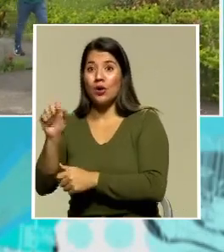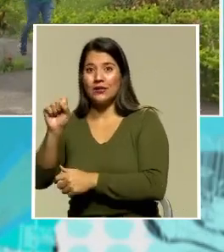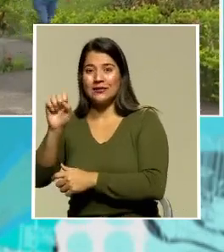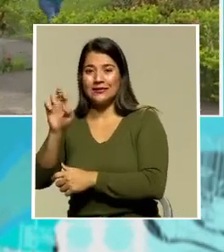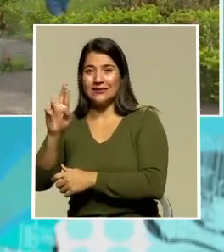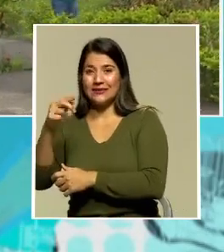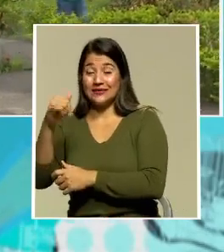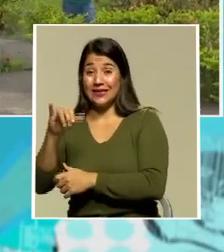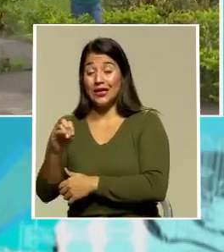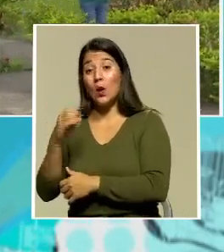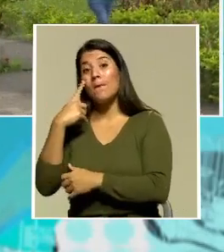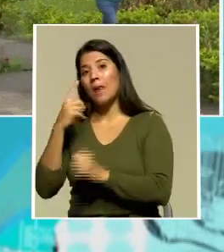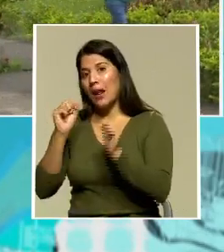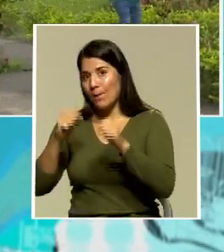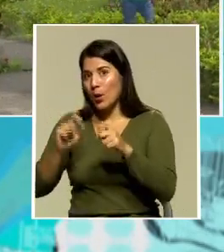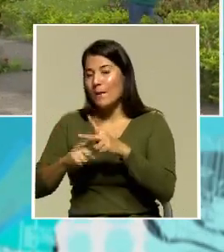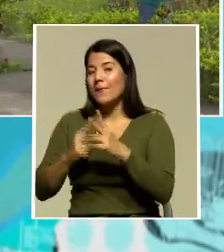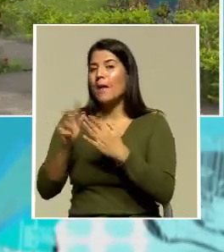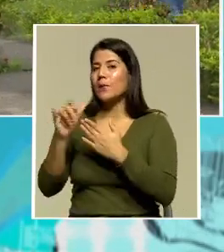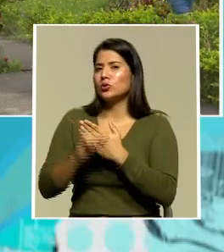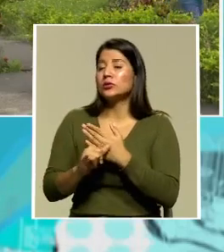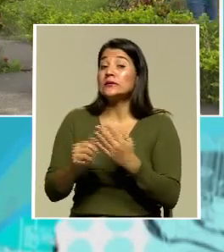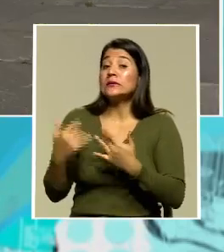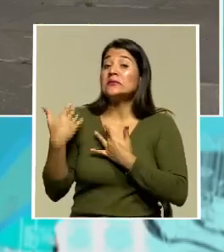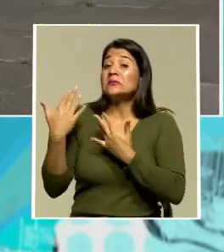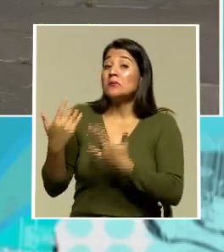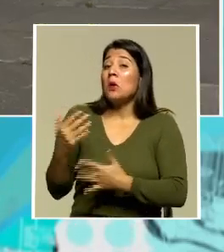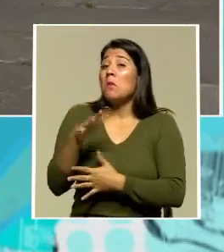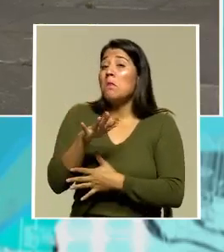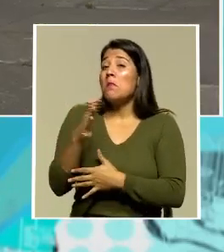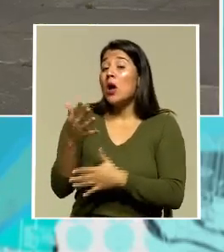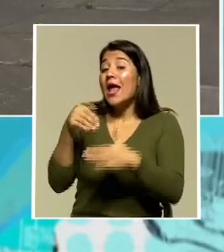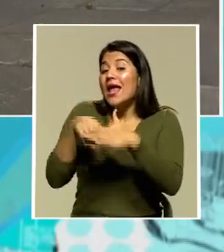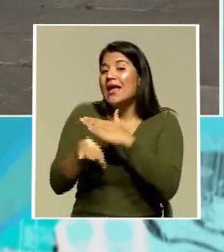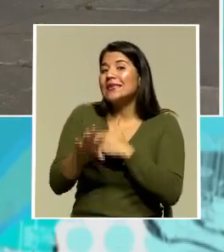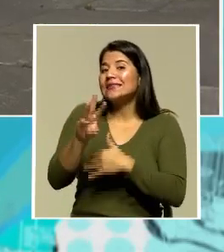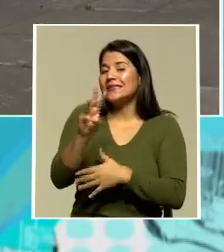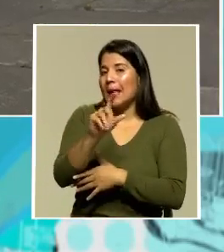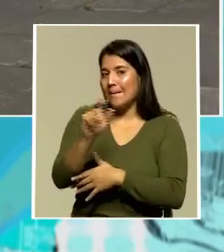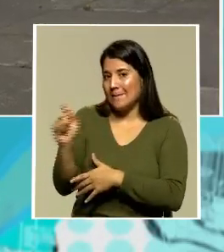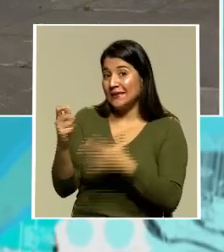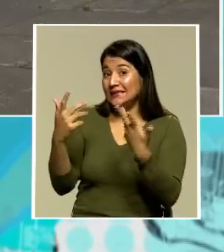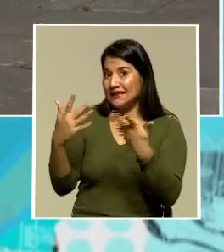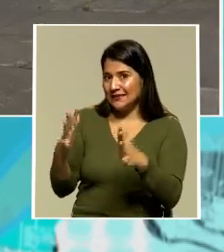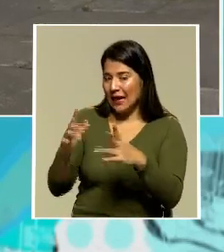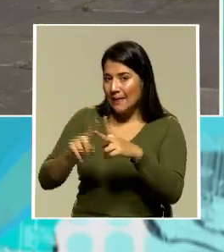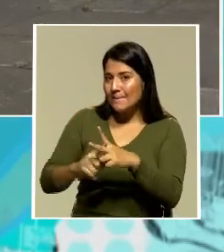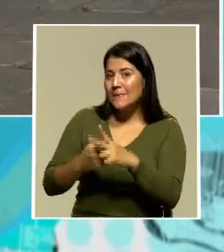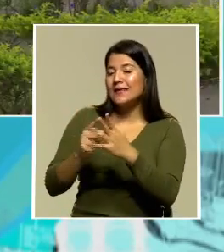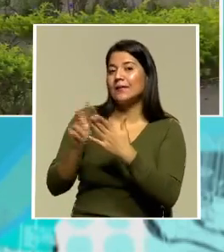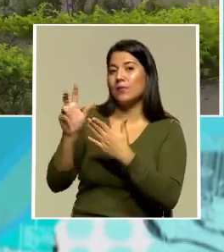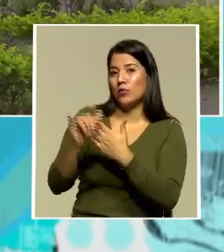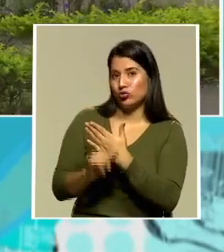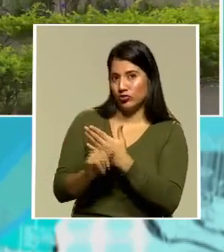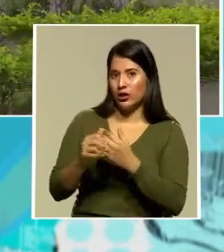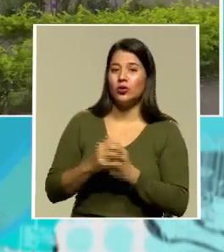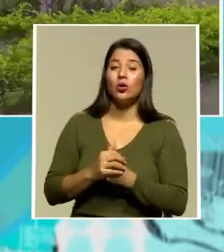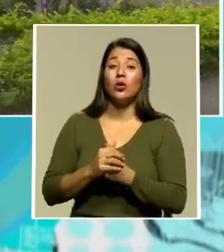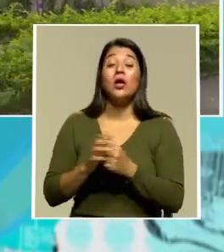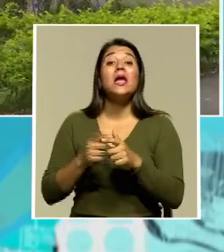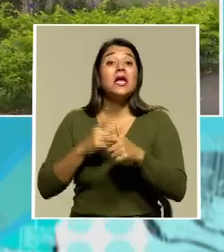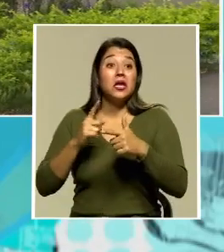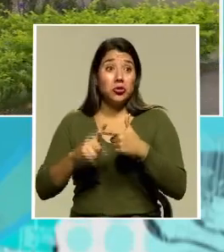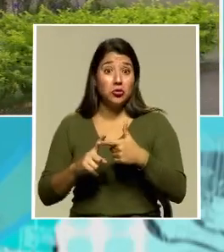unos 6 meses aproximadamente, tiempo justo que nos da para preparar y capacitar